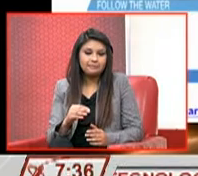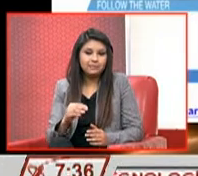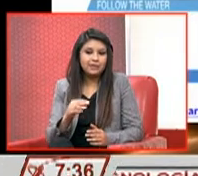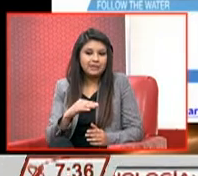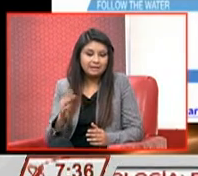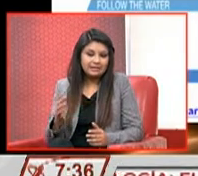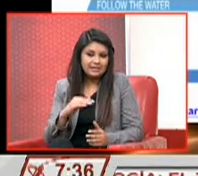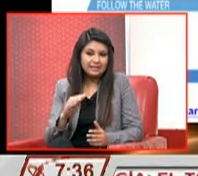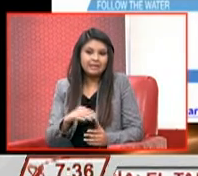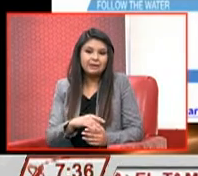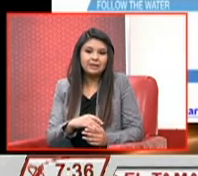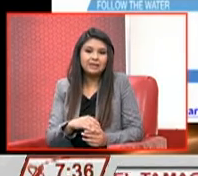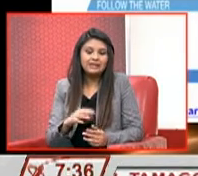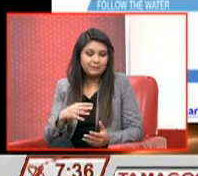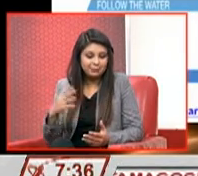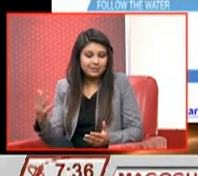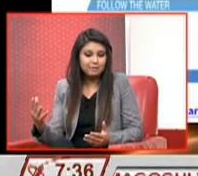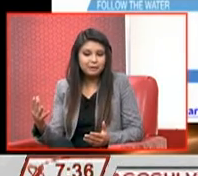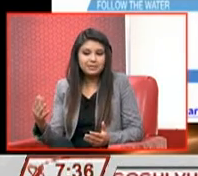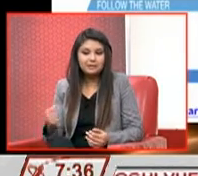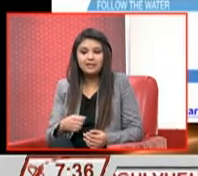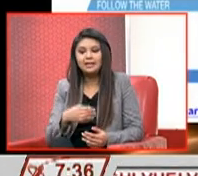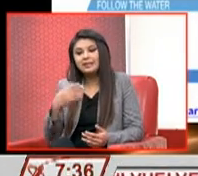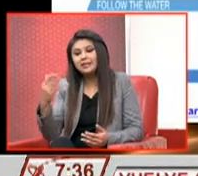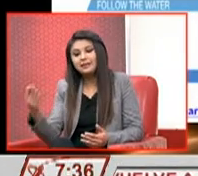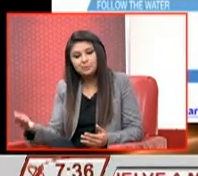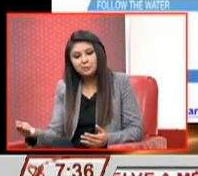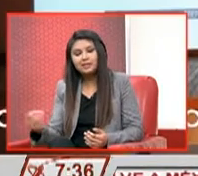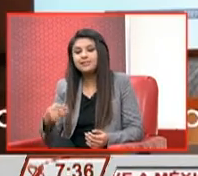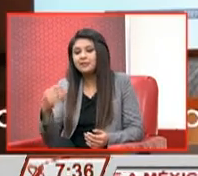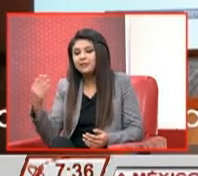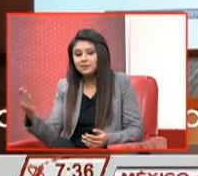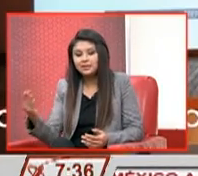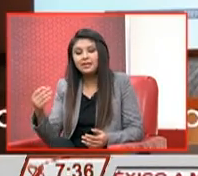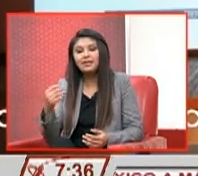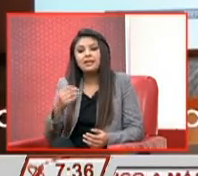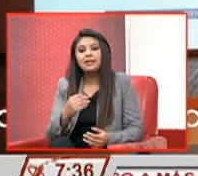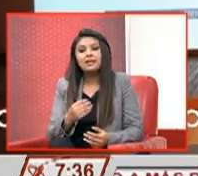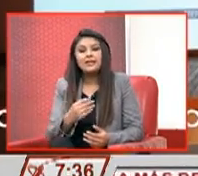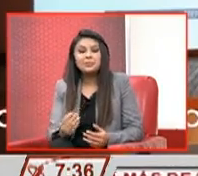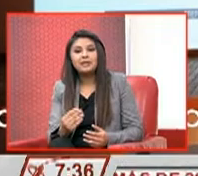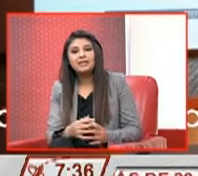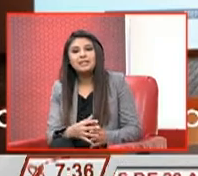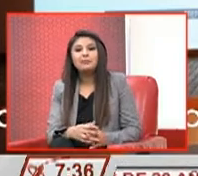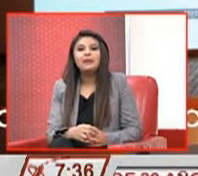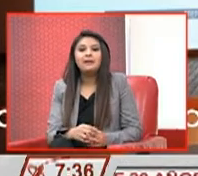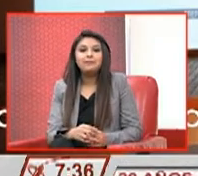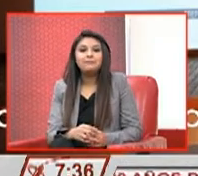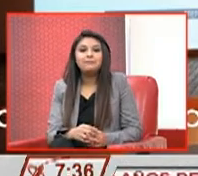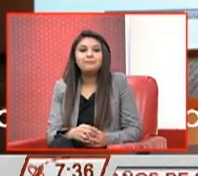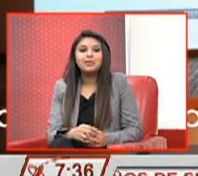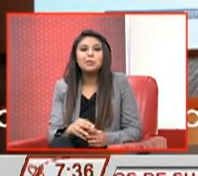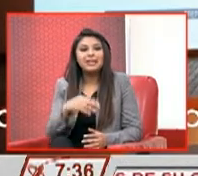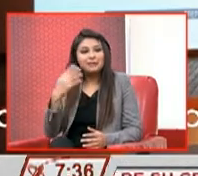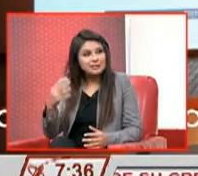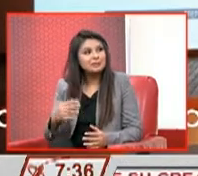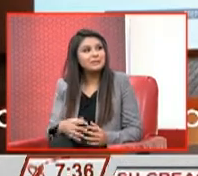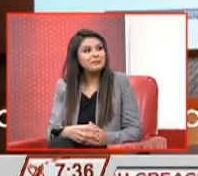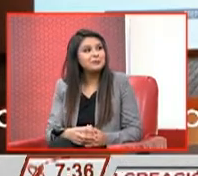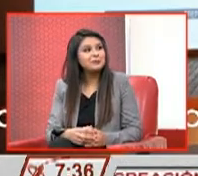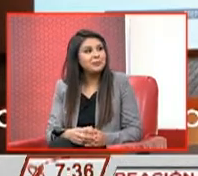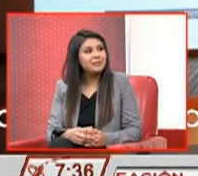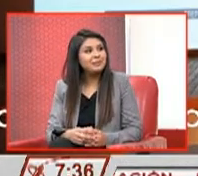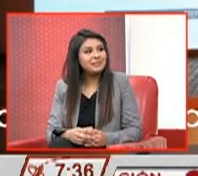áreas, no nada más en ingeniería mecánica, por ejemplo en mi escuela, ingeniería en computación industrial, las mujeres siempre como que